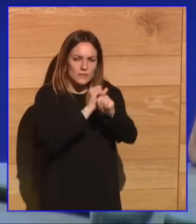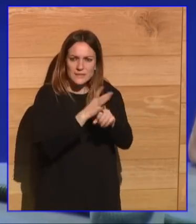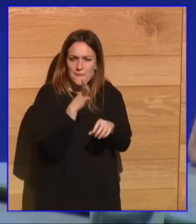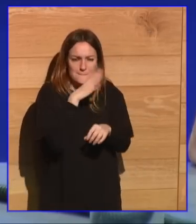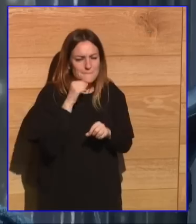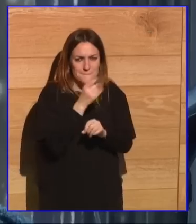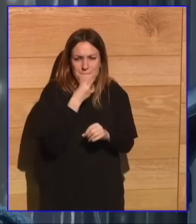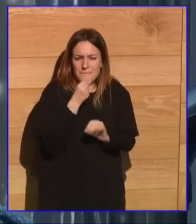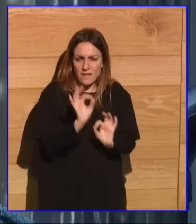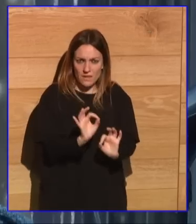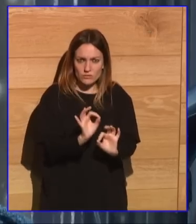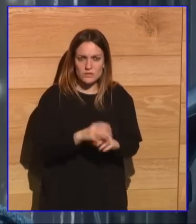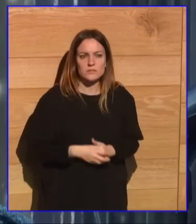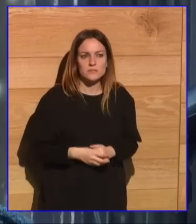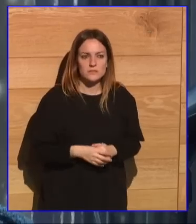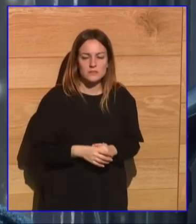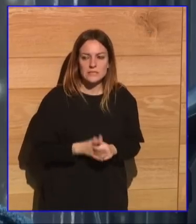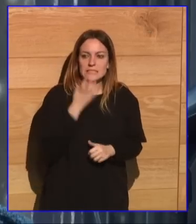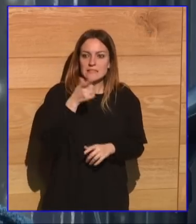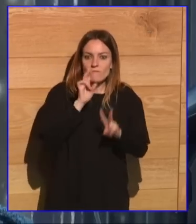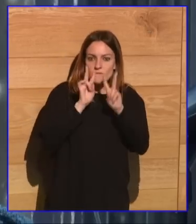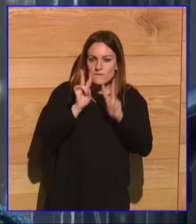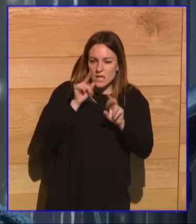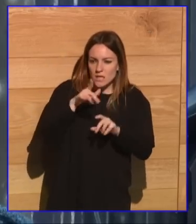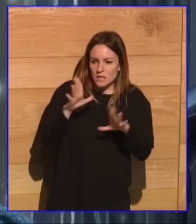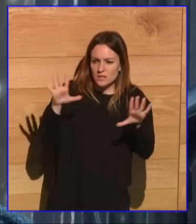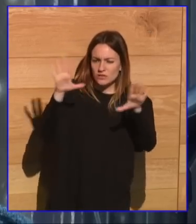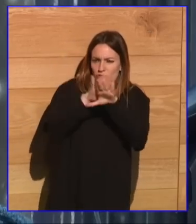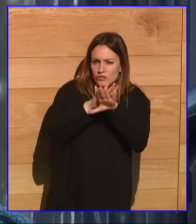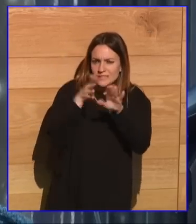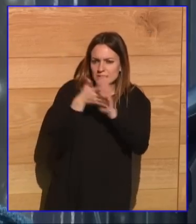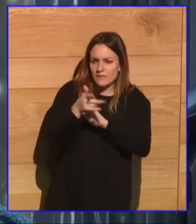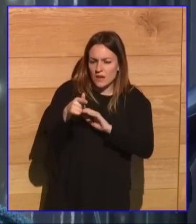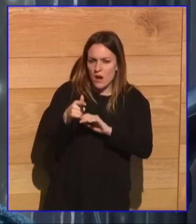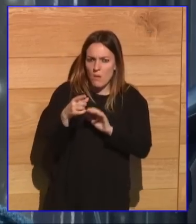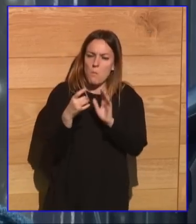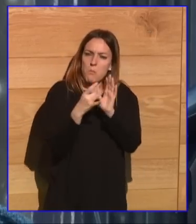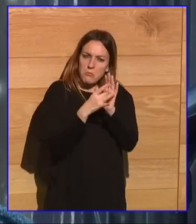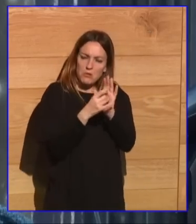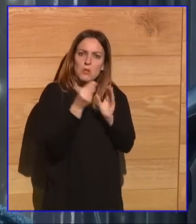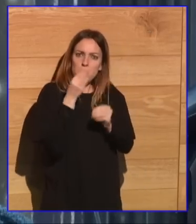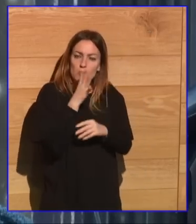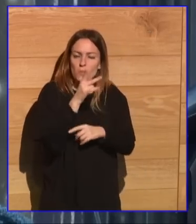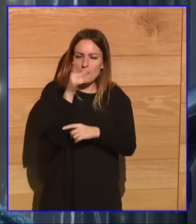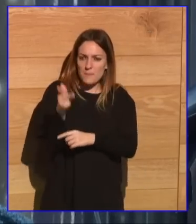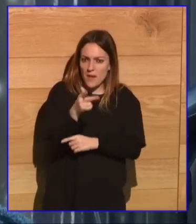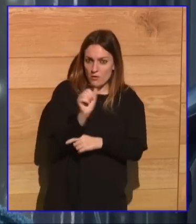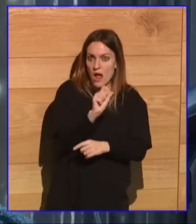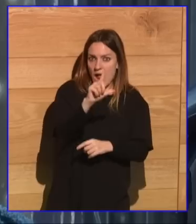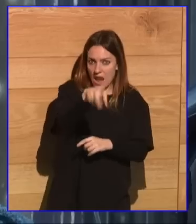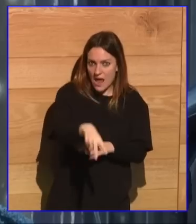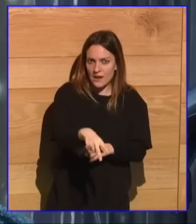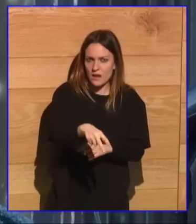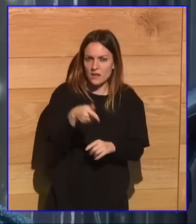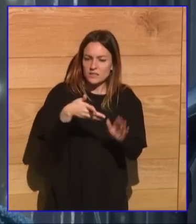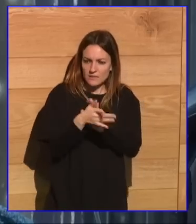Además, viendo sus noches, te das cuenta de la increíble cantidad de estilo que tiene este hombre. Porque tú ves un plano de Alan Parker, o los créditos de Alan Parker, y